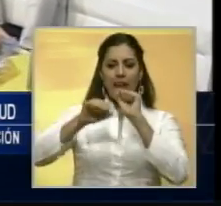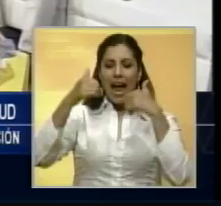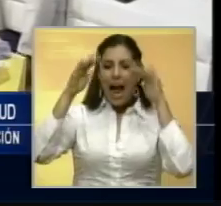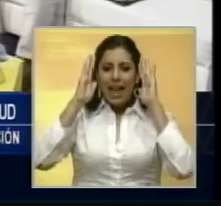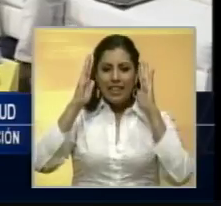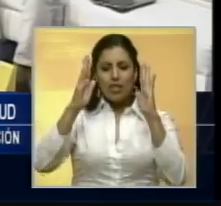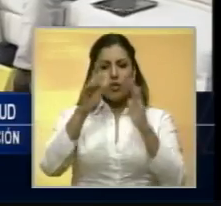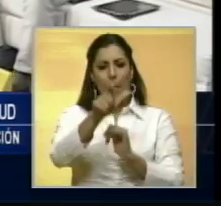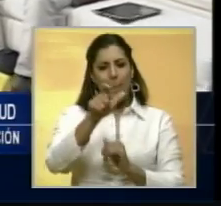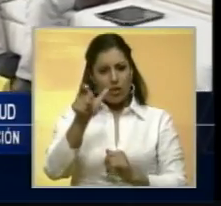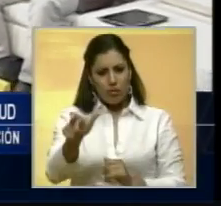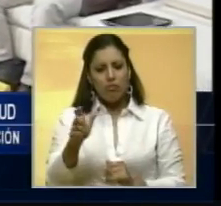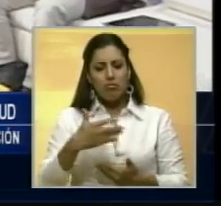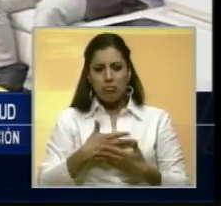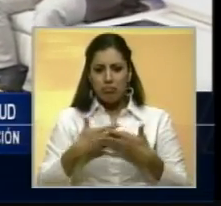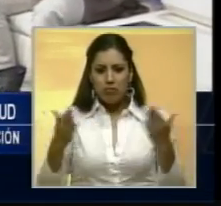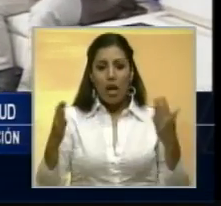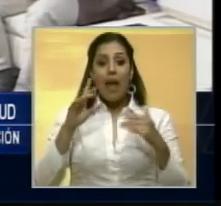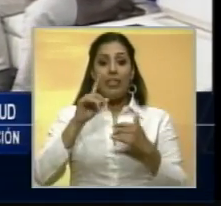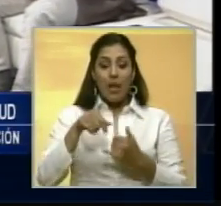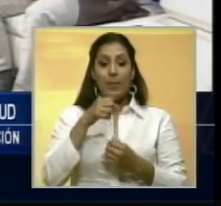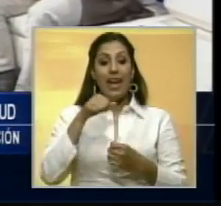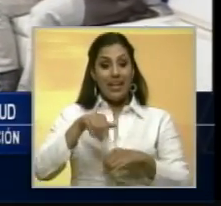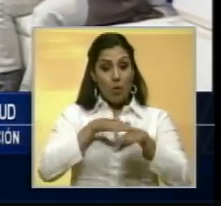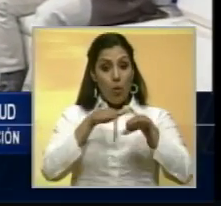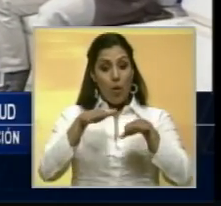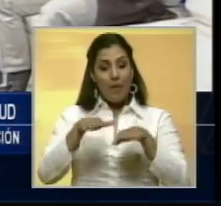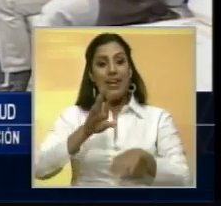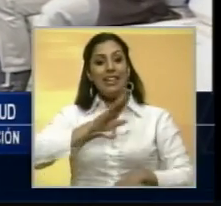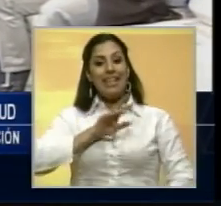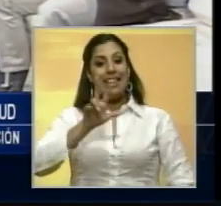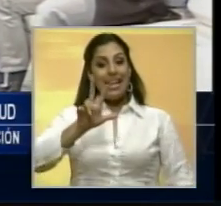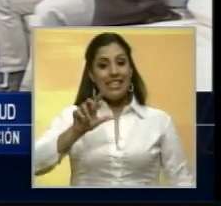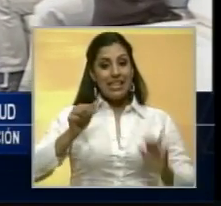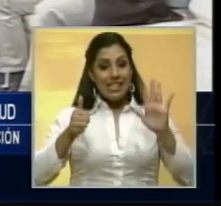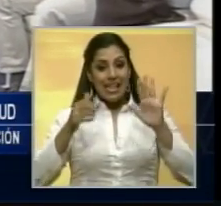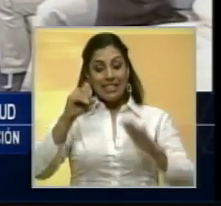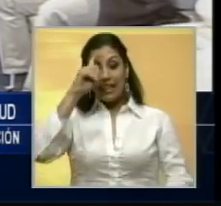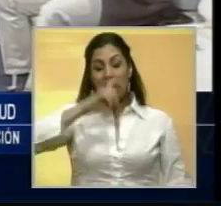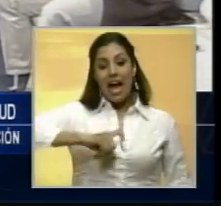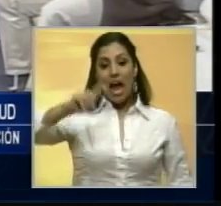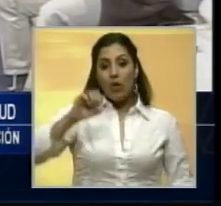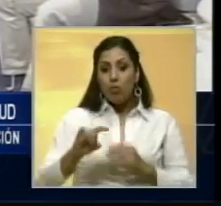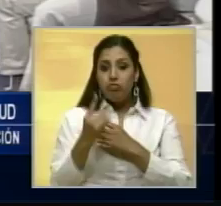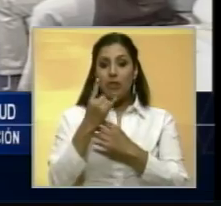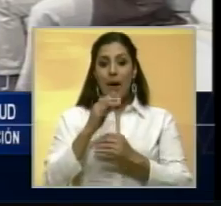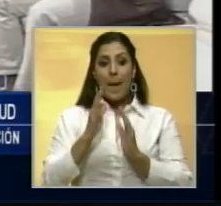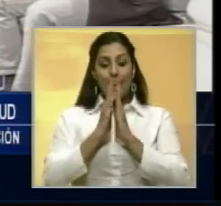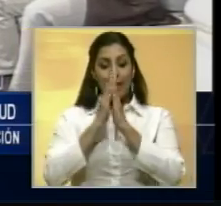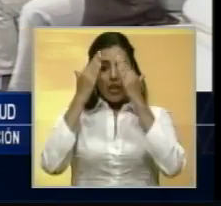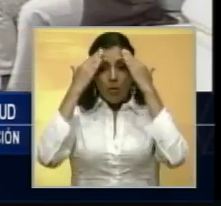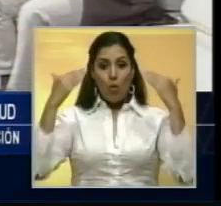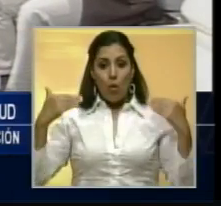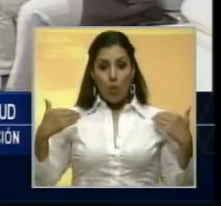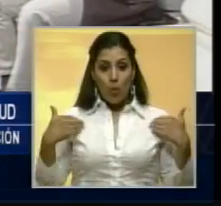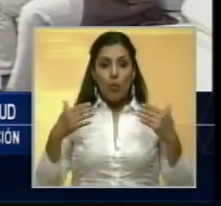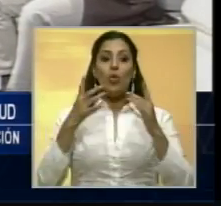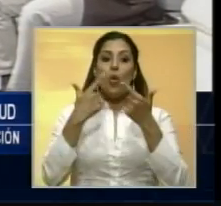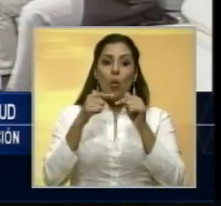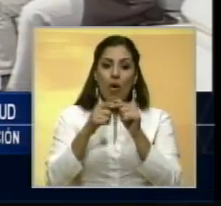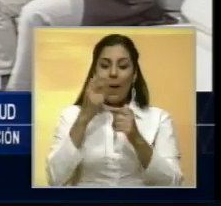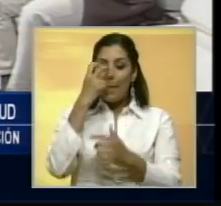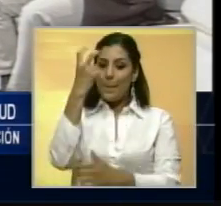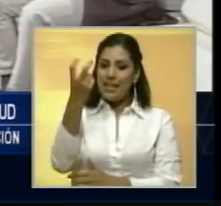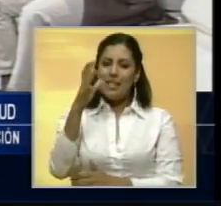atención primaria de sus habitantes. Finalmente, este jueves se cumplen 360 años de la aparición de la Virgen de Coromoto en Guanare y esperan